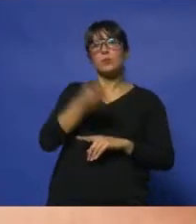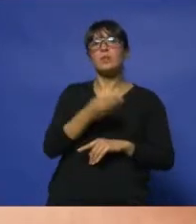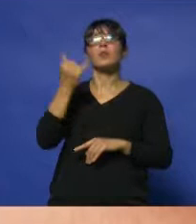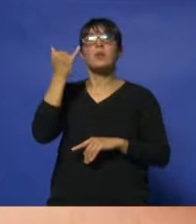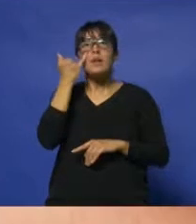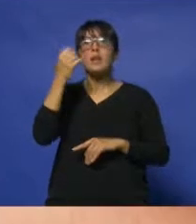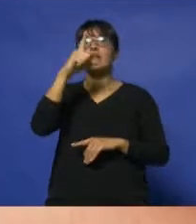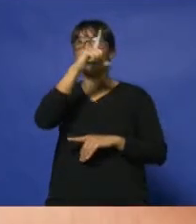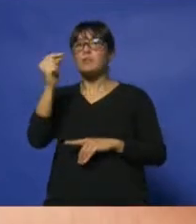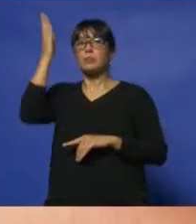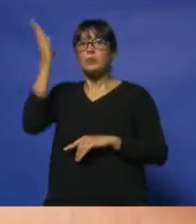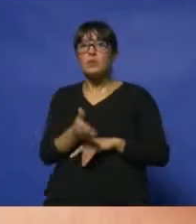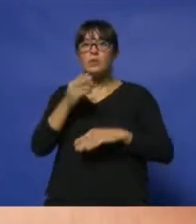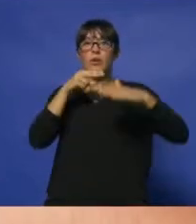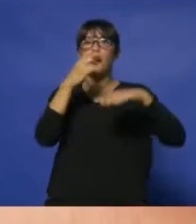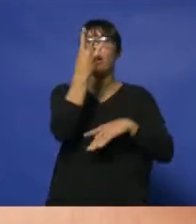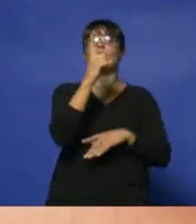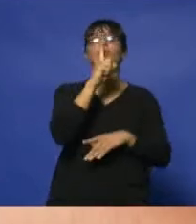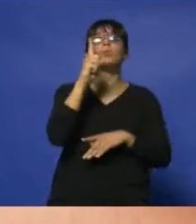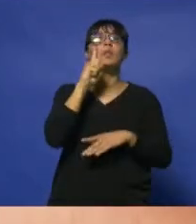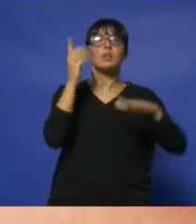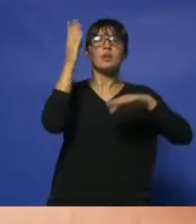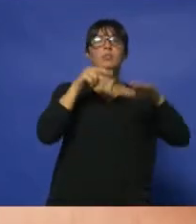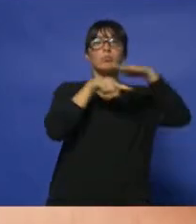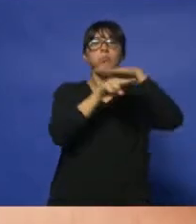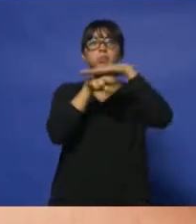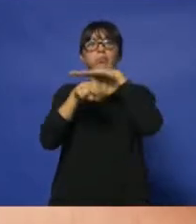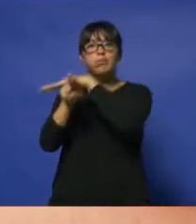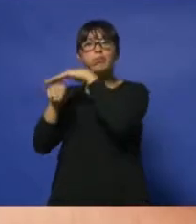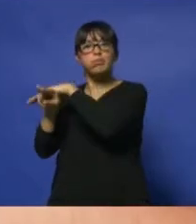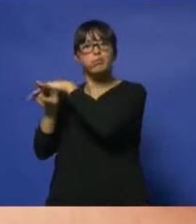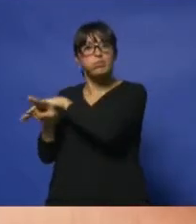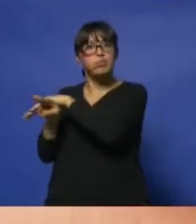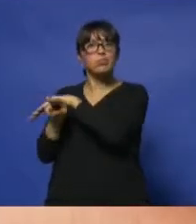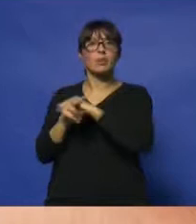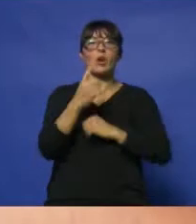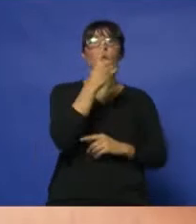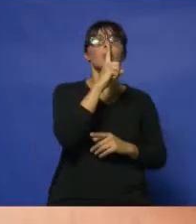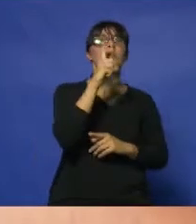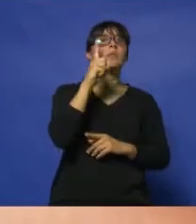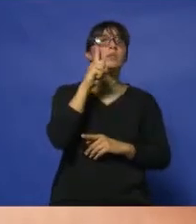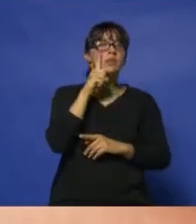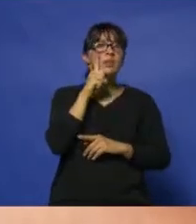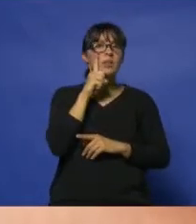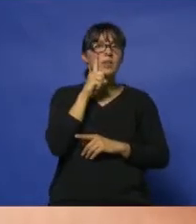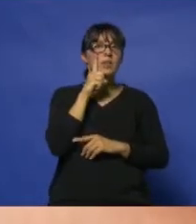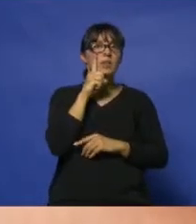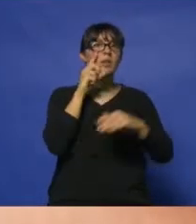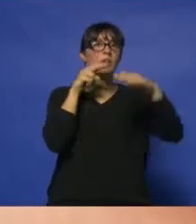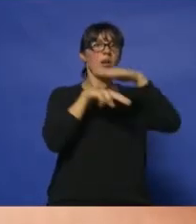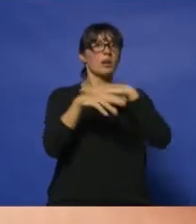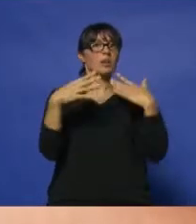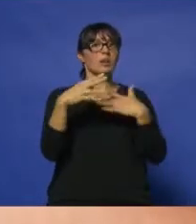100% de ocupación en terapia. 75% de internación en salas comunes y terapia intensiva estaban en lo que se denomina cama caliente.